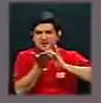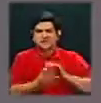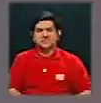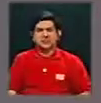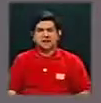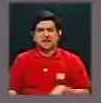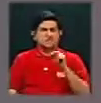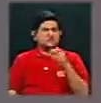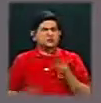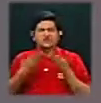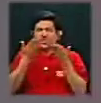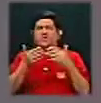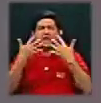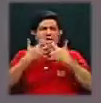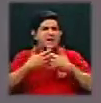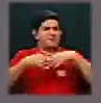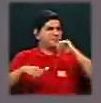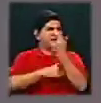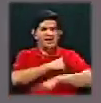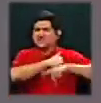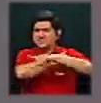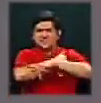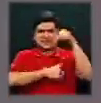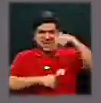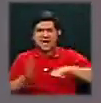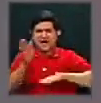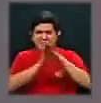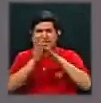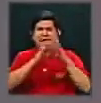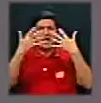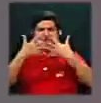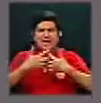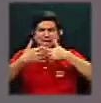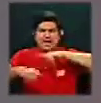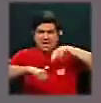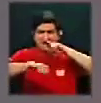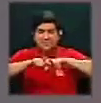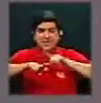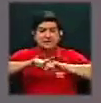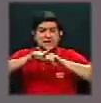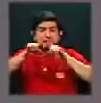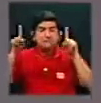de entregarle eso a las transnacionales, no lo desarrollamos desde una industria nacional, pero